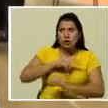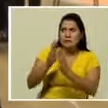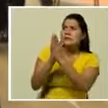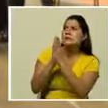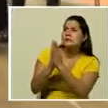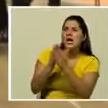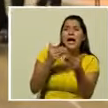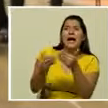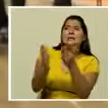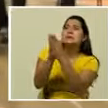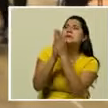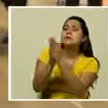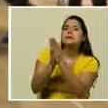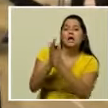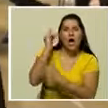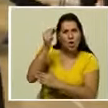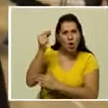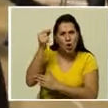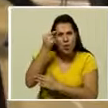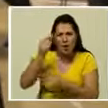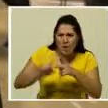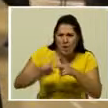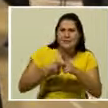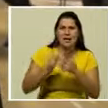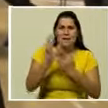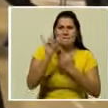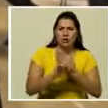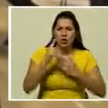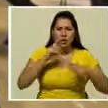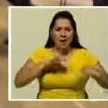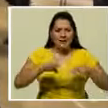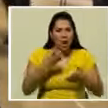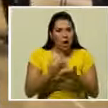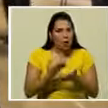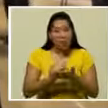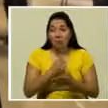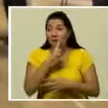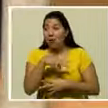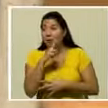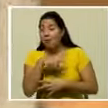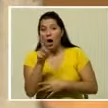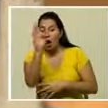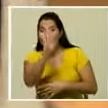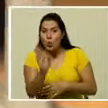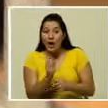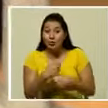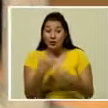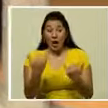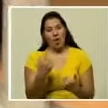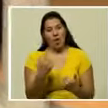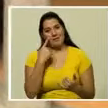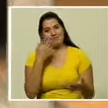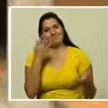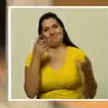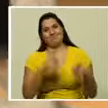viniera un plan o un proyecto de reactivación económica, nunca se dio y ahora estamos viendo las consecuencias. No dijo cómo va a generar